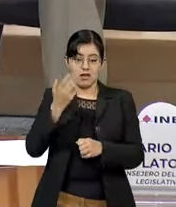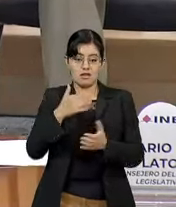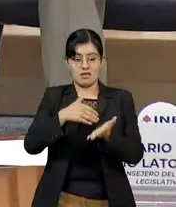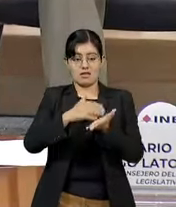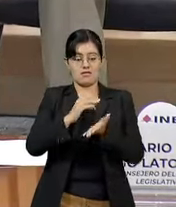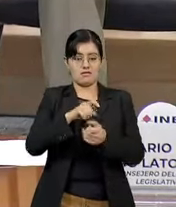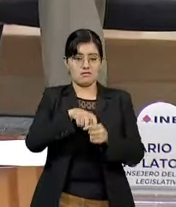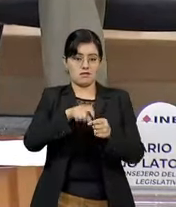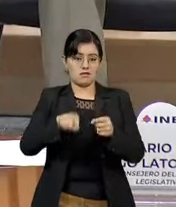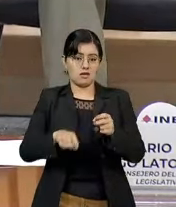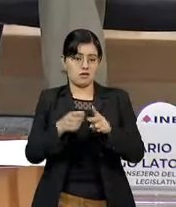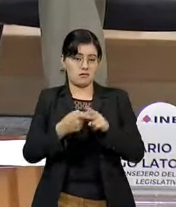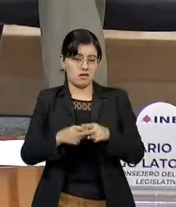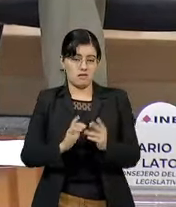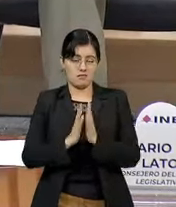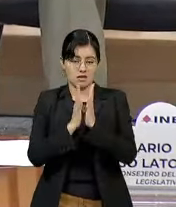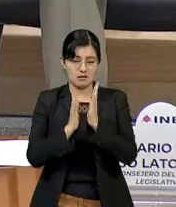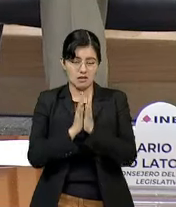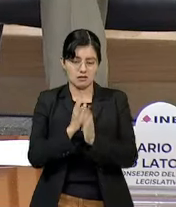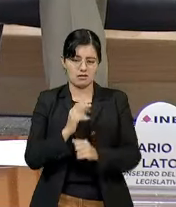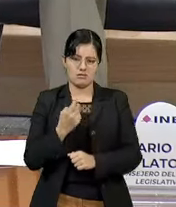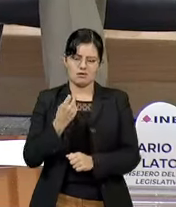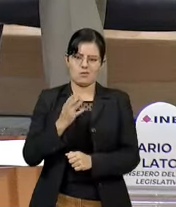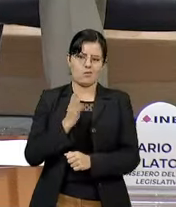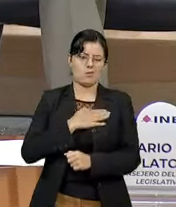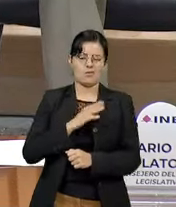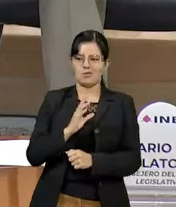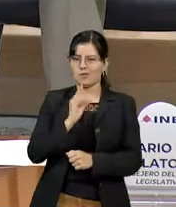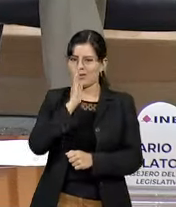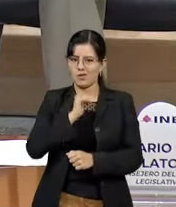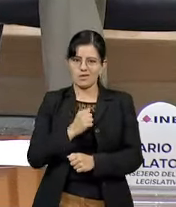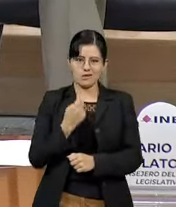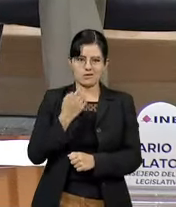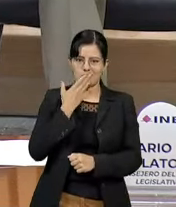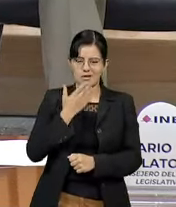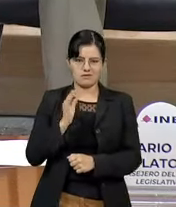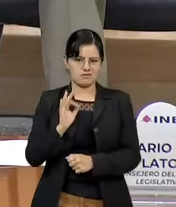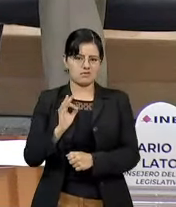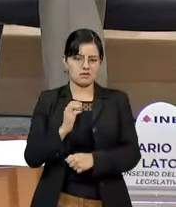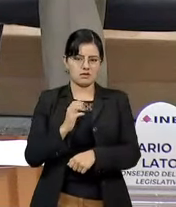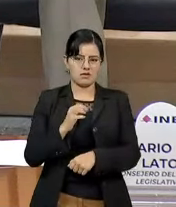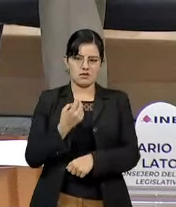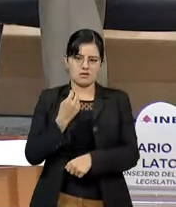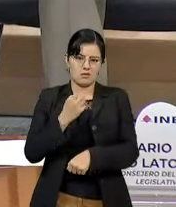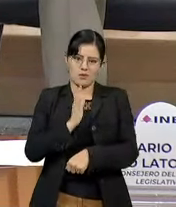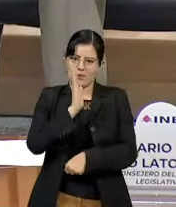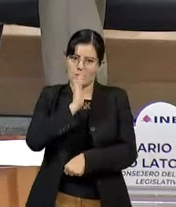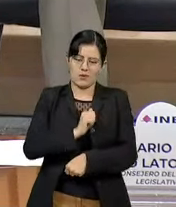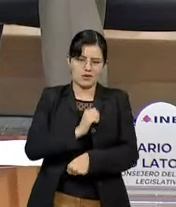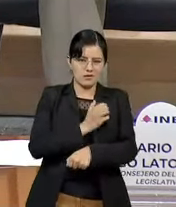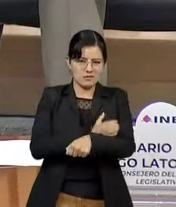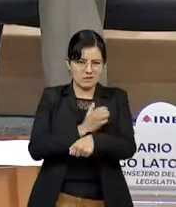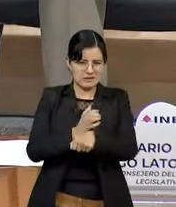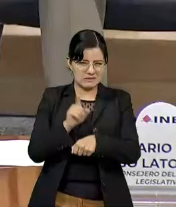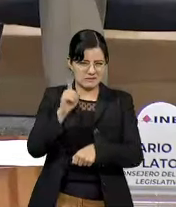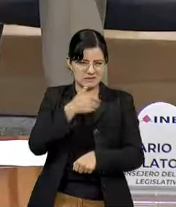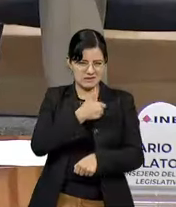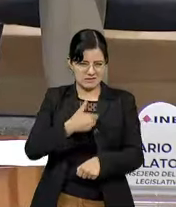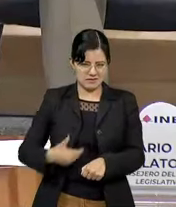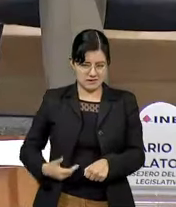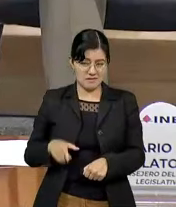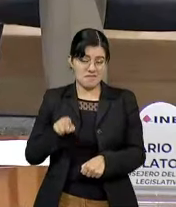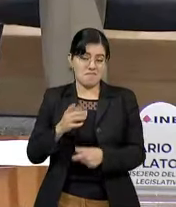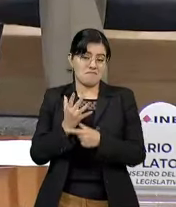participación no bueno eso no es correcto compañero presidente eso no es correcto expresó al mandar en sus